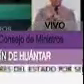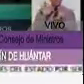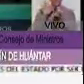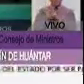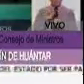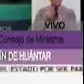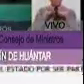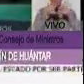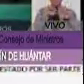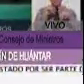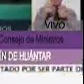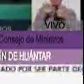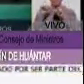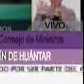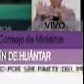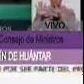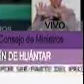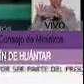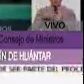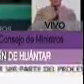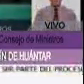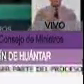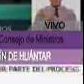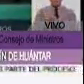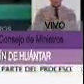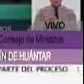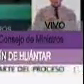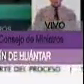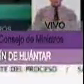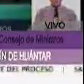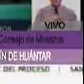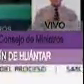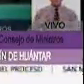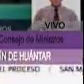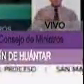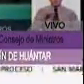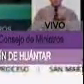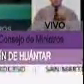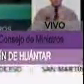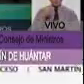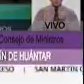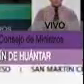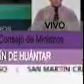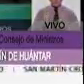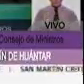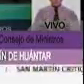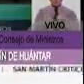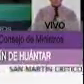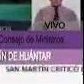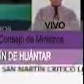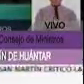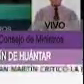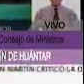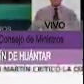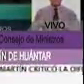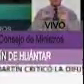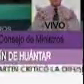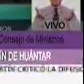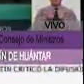legislativo 1068 determina que el ministro de Justicia, como presidente del